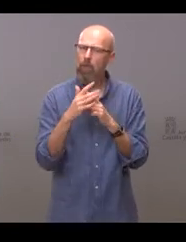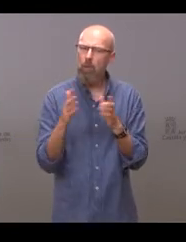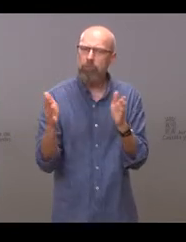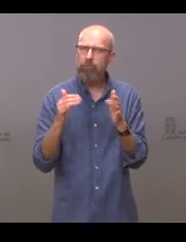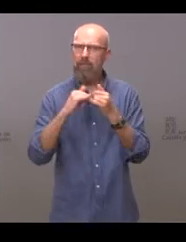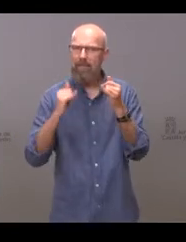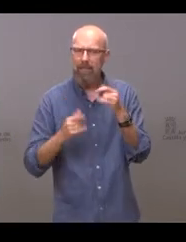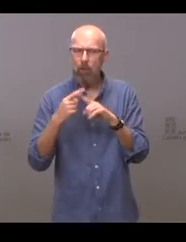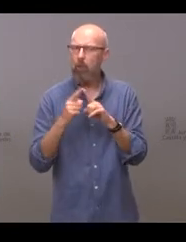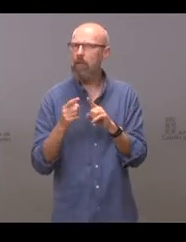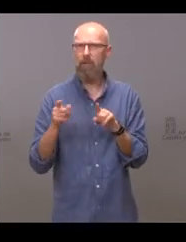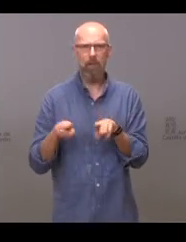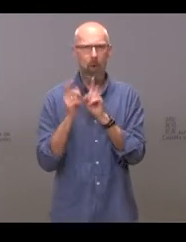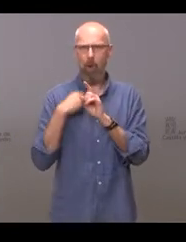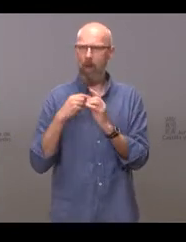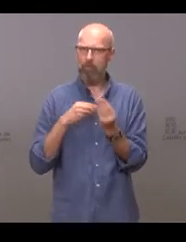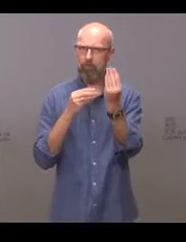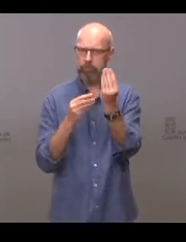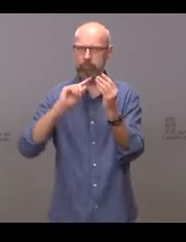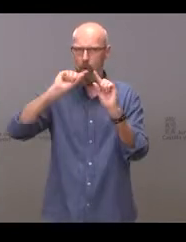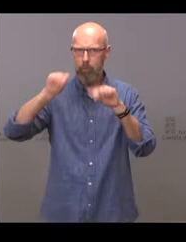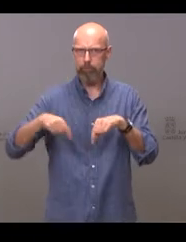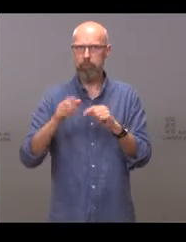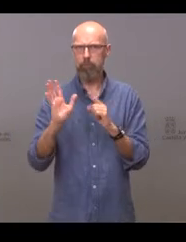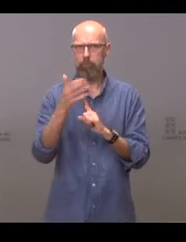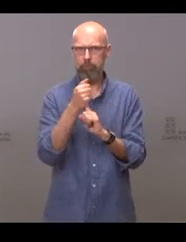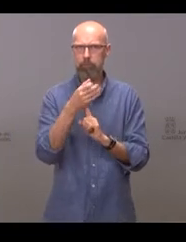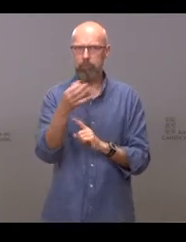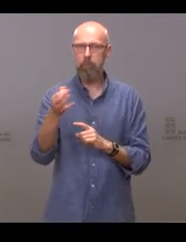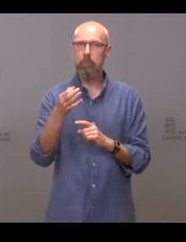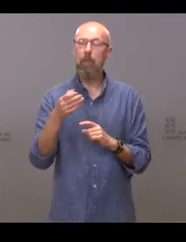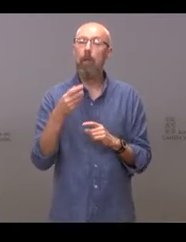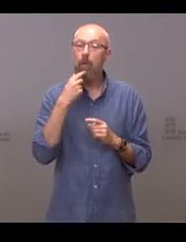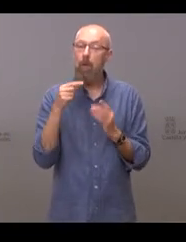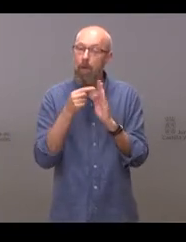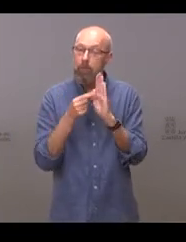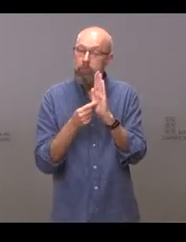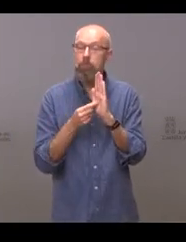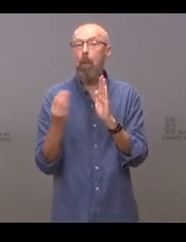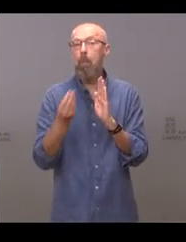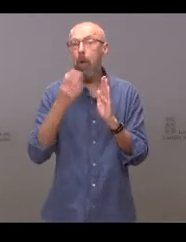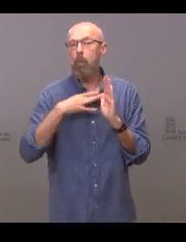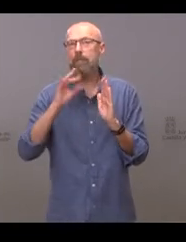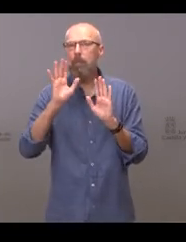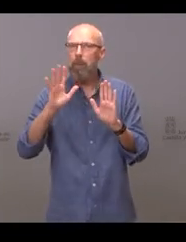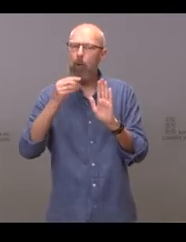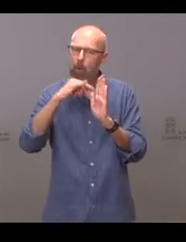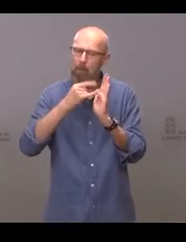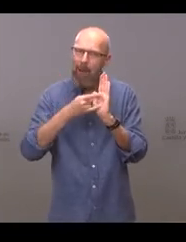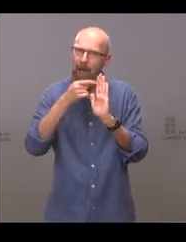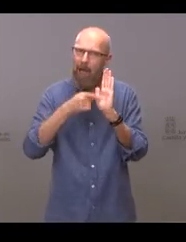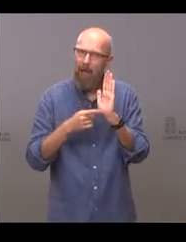para nosotros es todo es mejorable pero nos parece que es un gran acuerdo para una comunidad envejecida como la nuestra